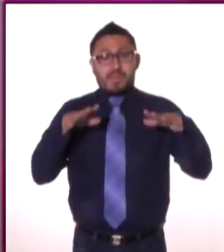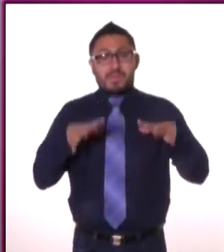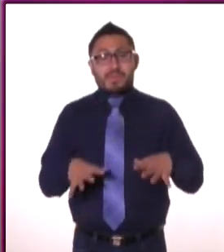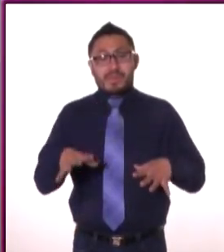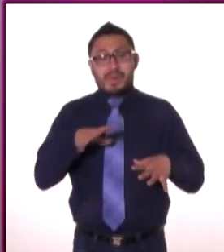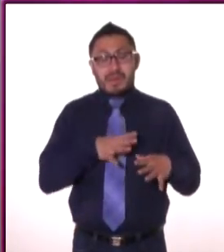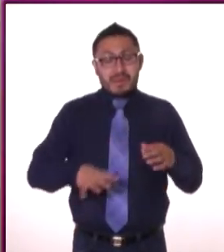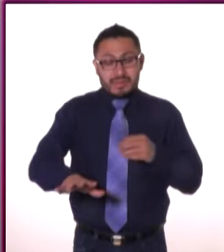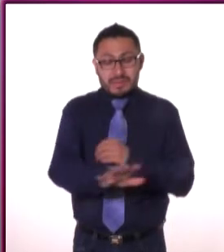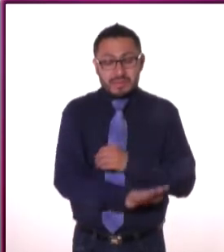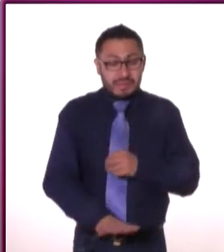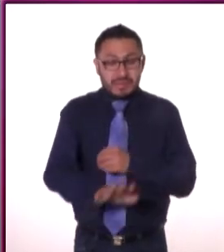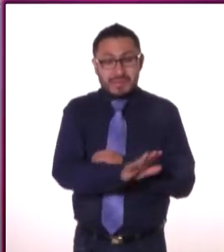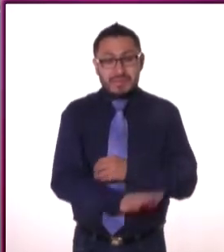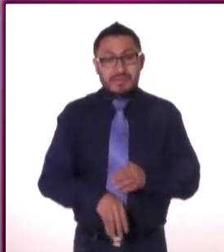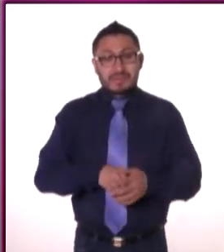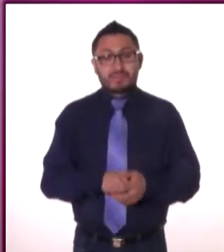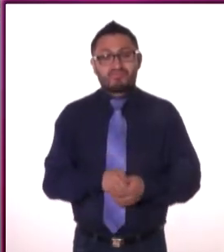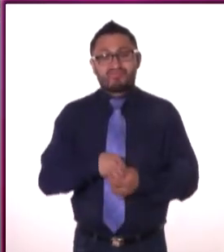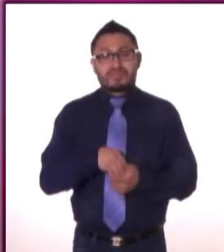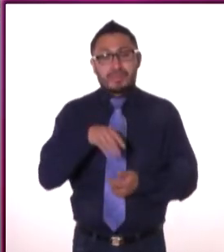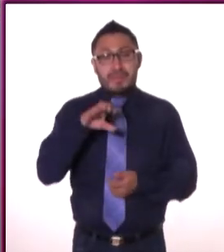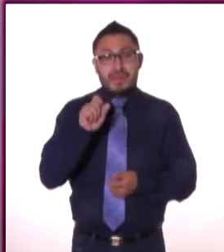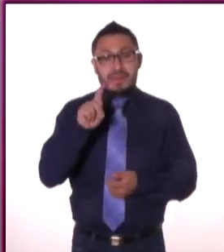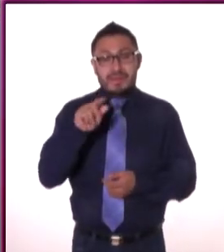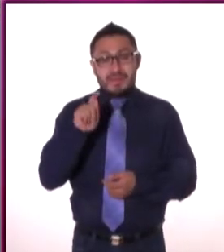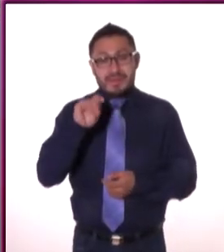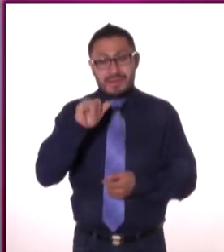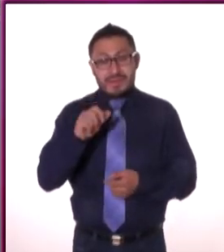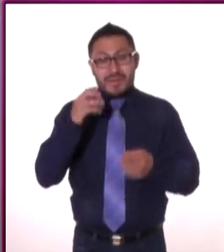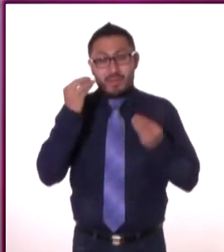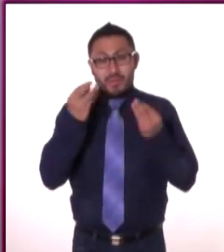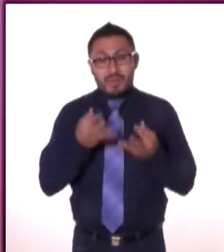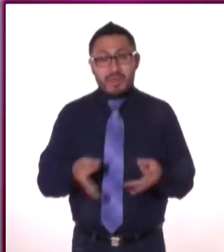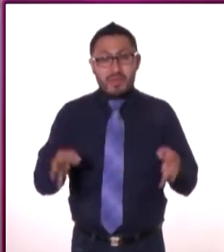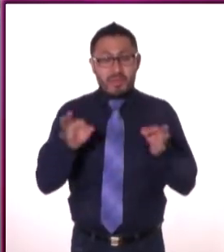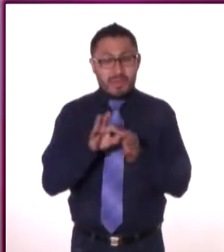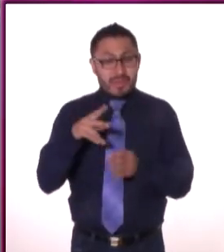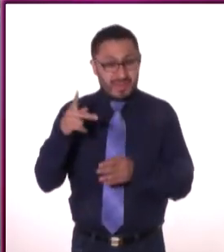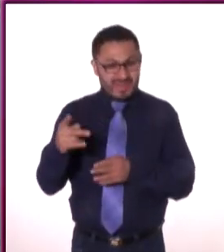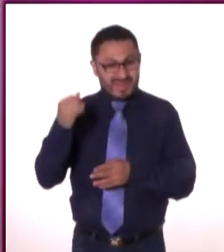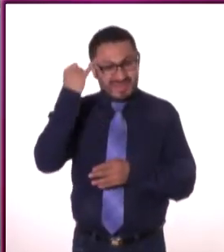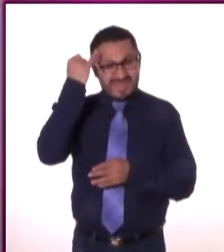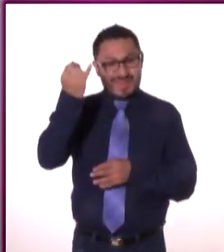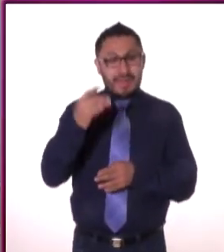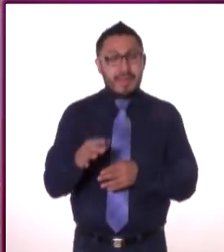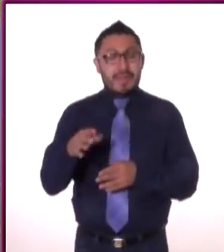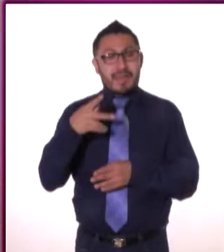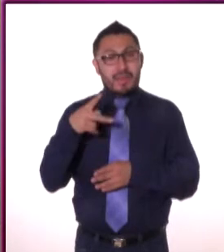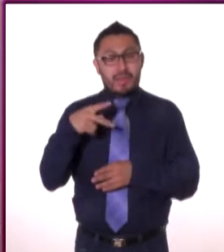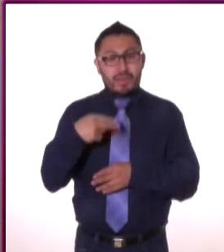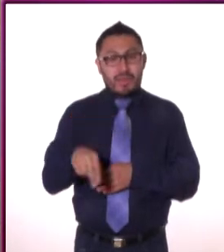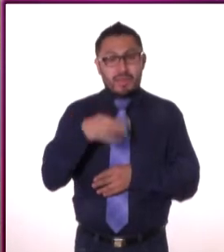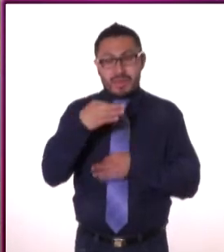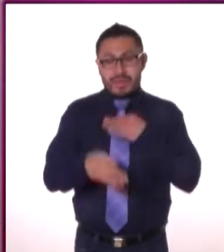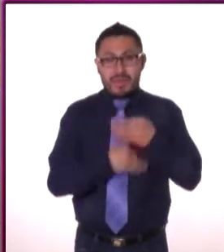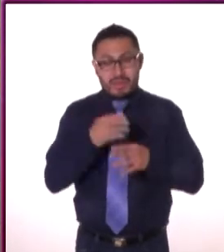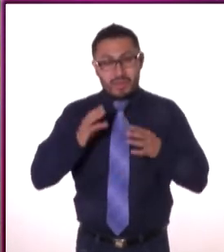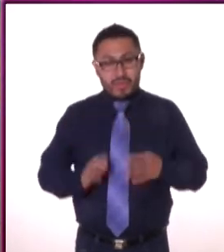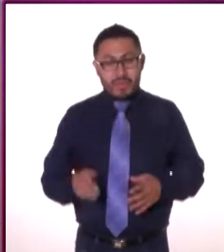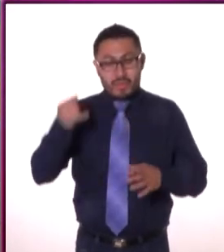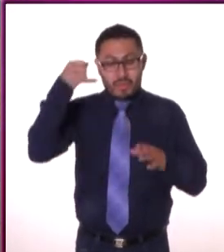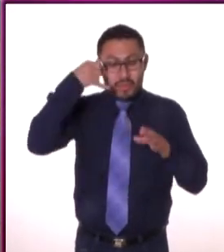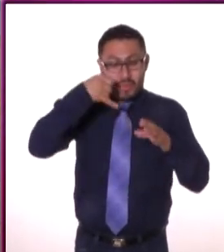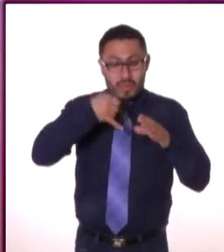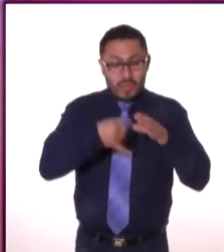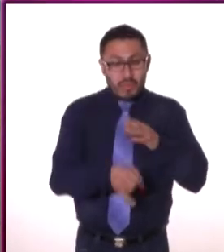flotantes, que está en la base de la hidrostática. Es de gran importancia su principio, el principio que lleva su nombre,